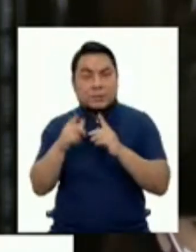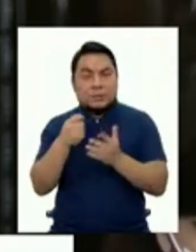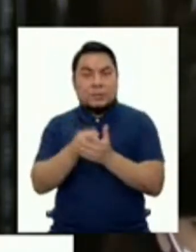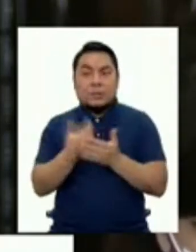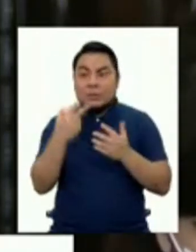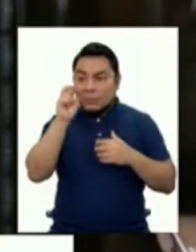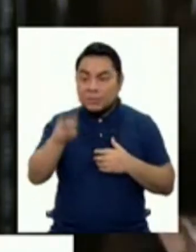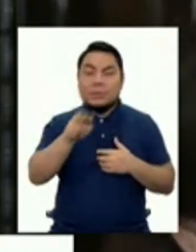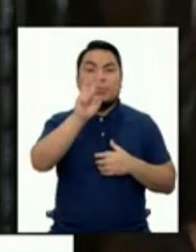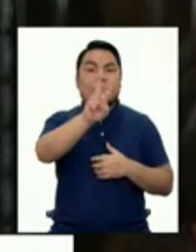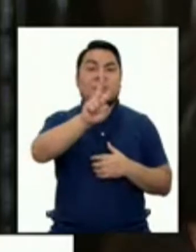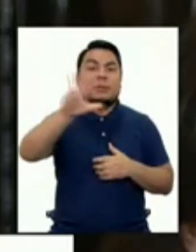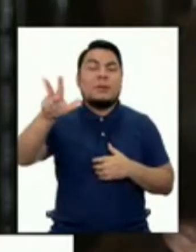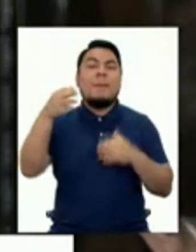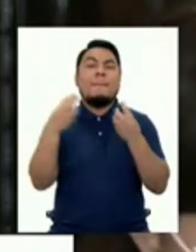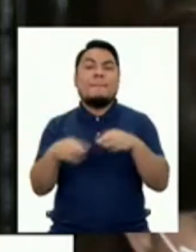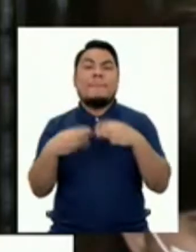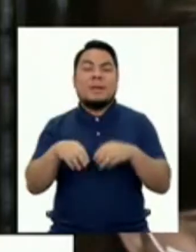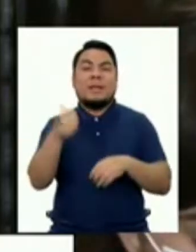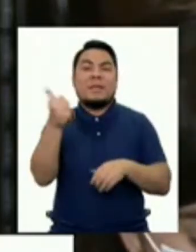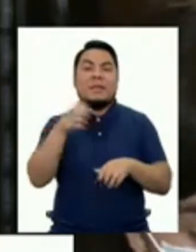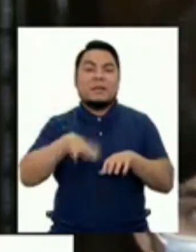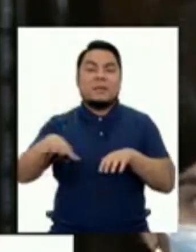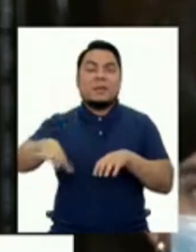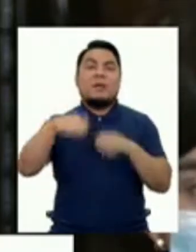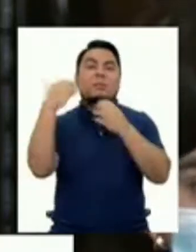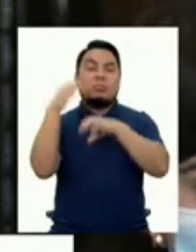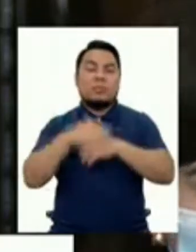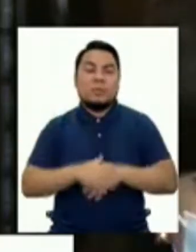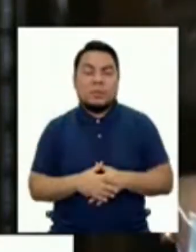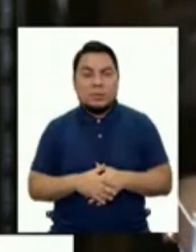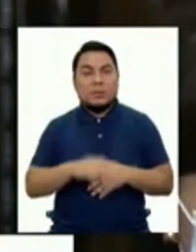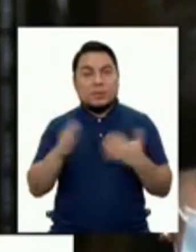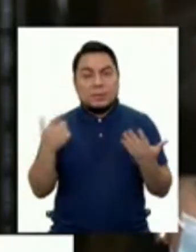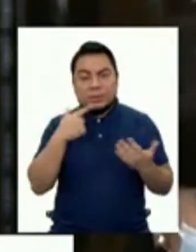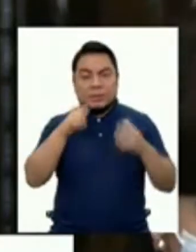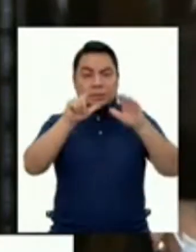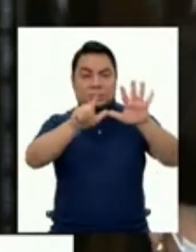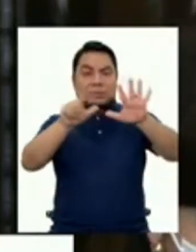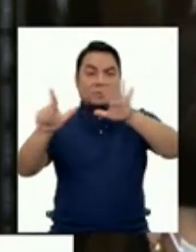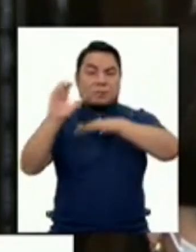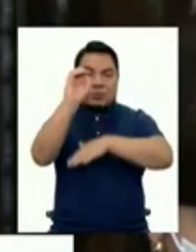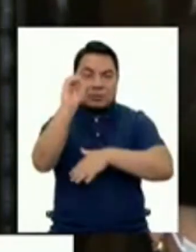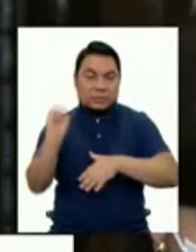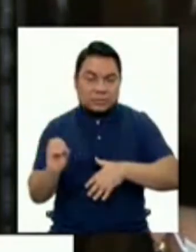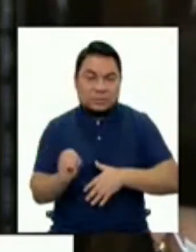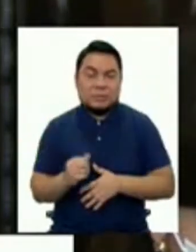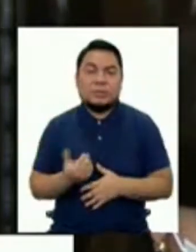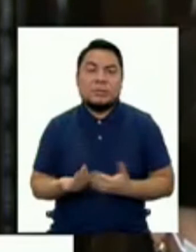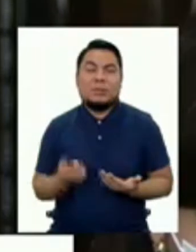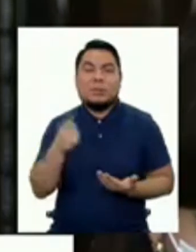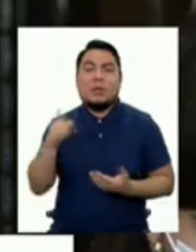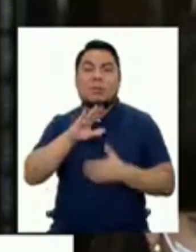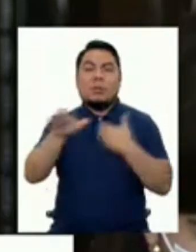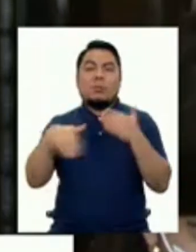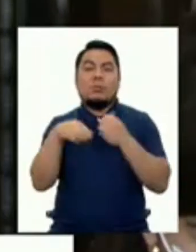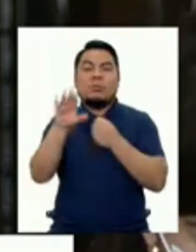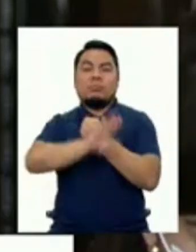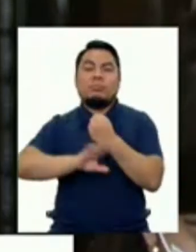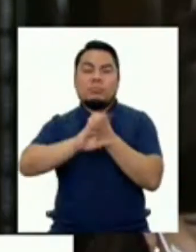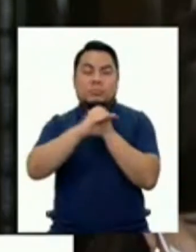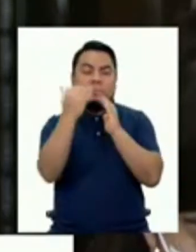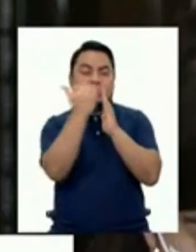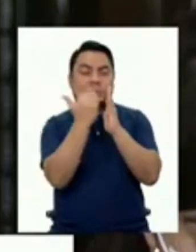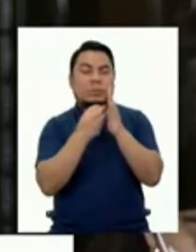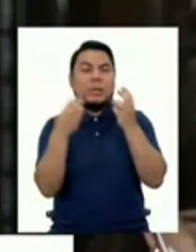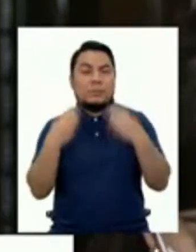verificamos 23 mercados en los 10 distritos de Piura, siendo el cumplimiento el 77% en medidas de bioseguridad de los mercados